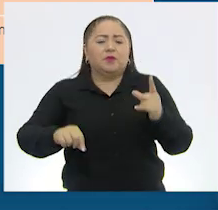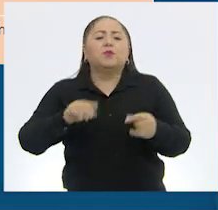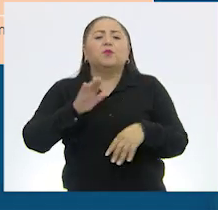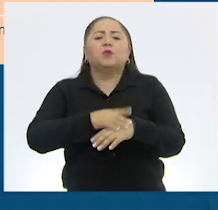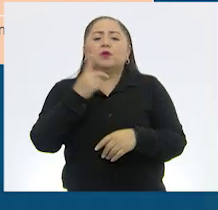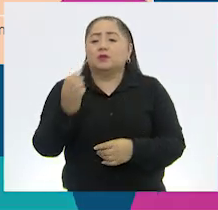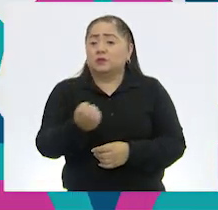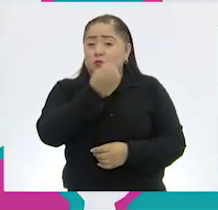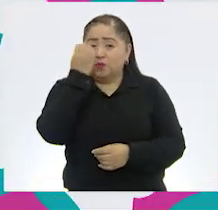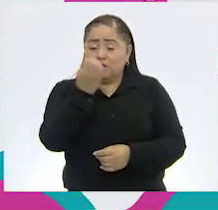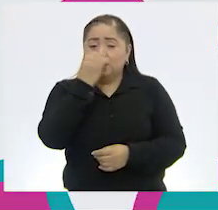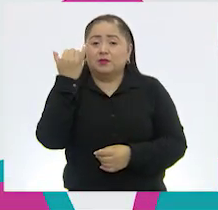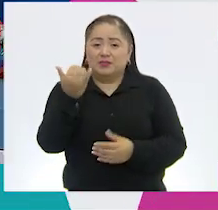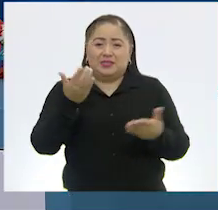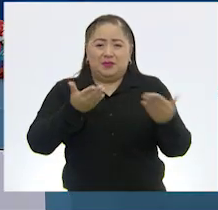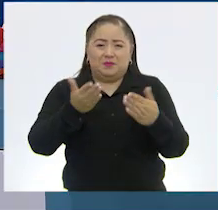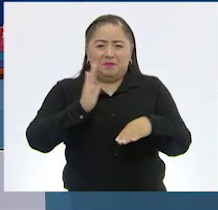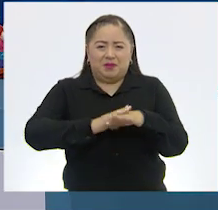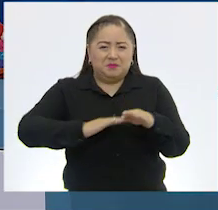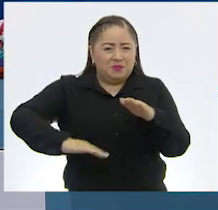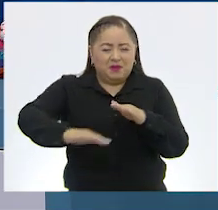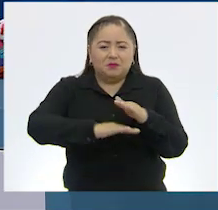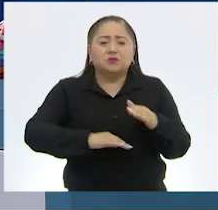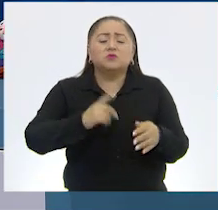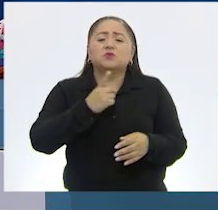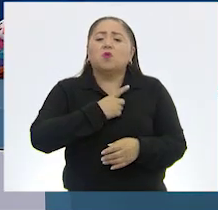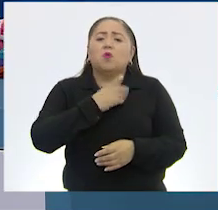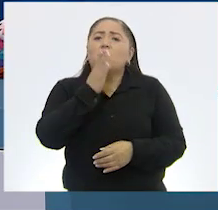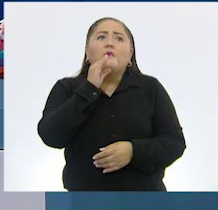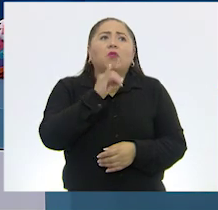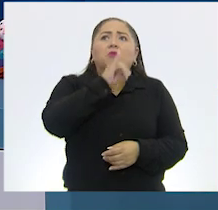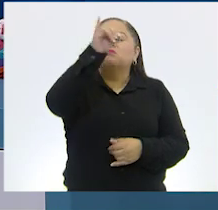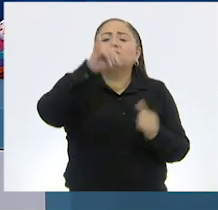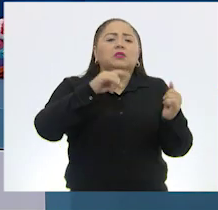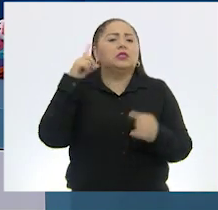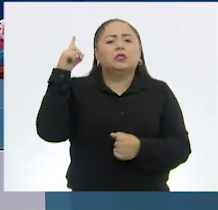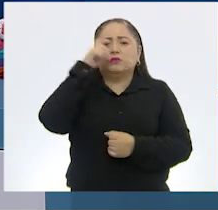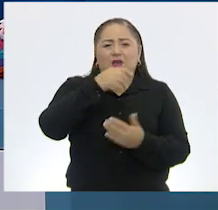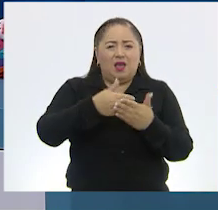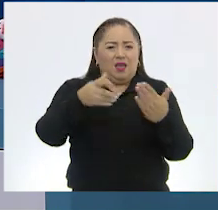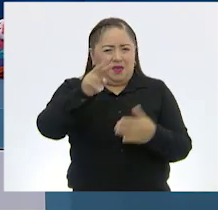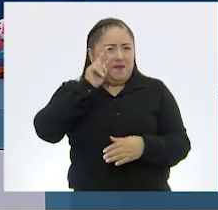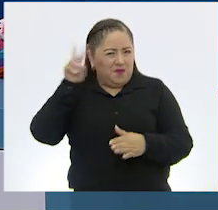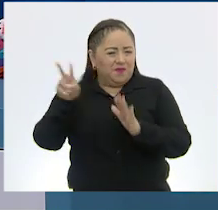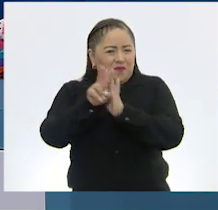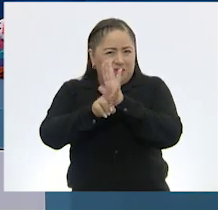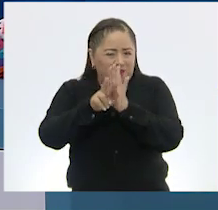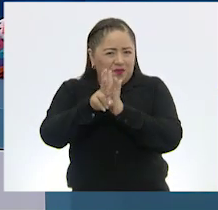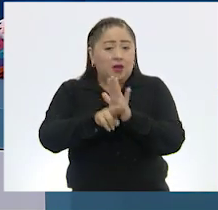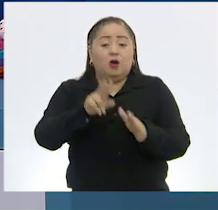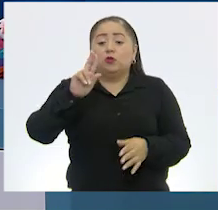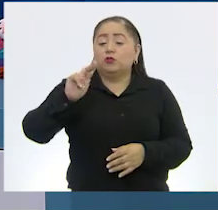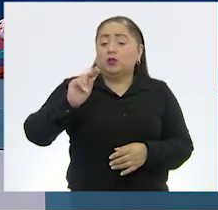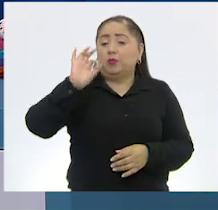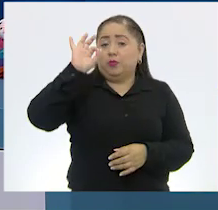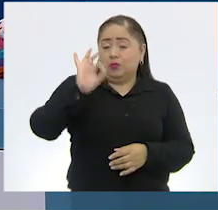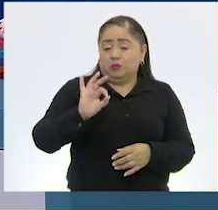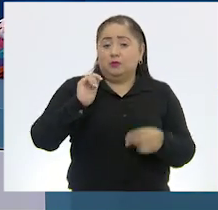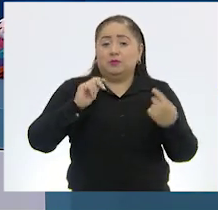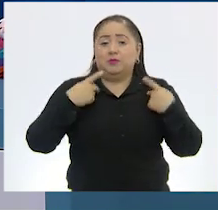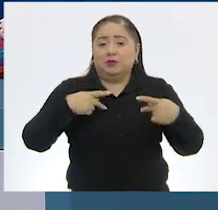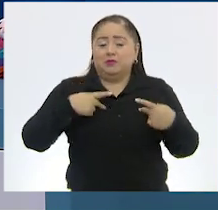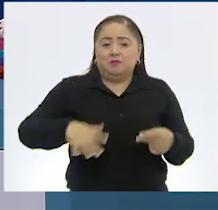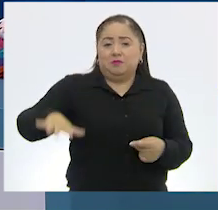las escuelas y los servicios básicos simplemente no llegaban. Como vimos en el video, el 80% de la